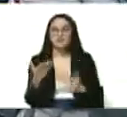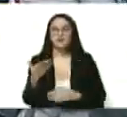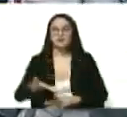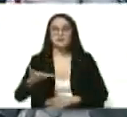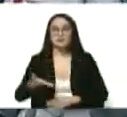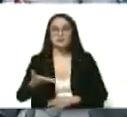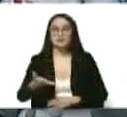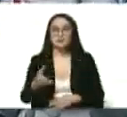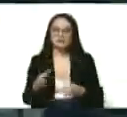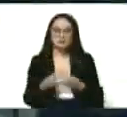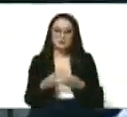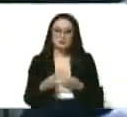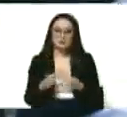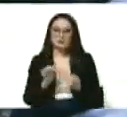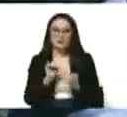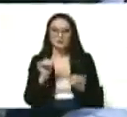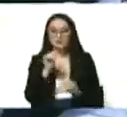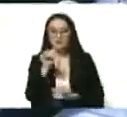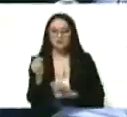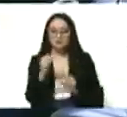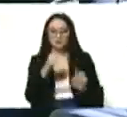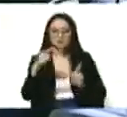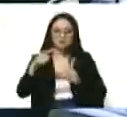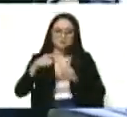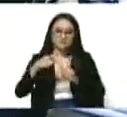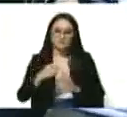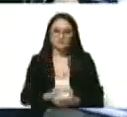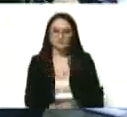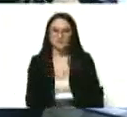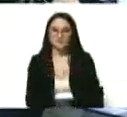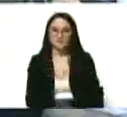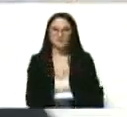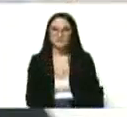importante sector. Con esta información doblemos nuevamente el pase a los estudios. Adelante.